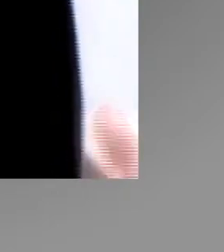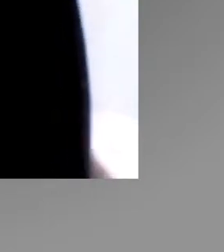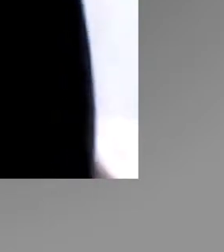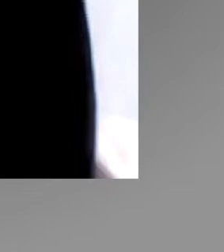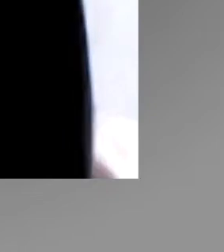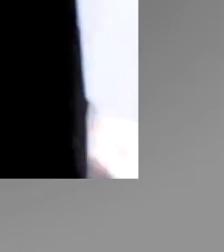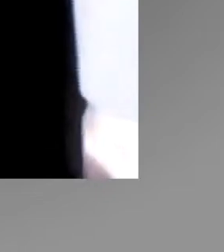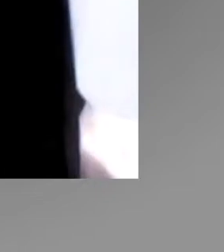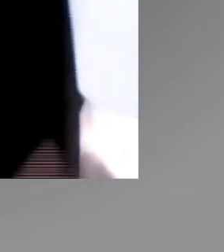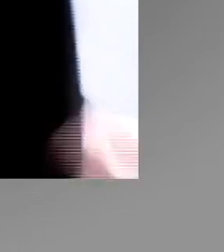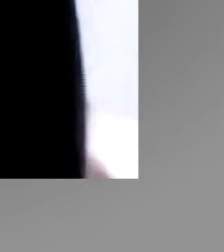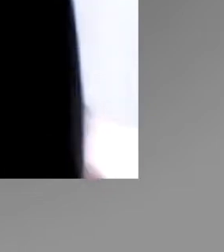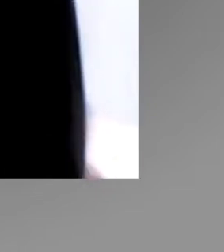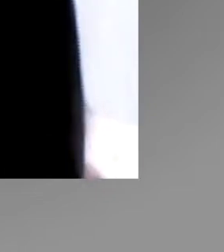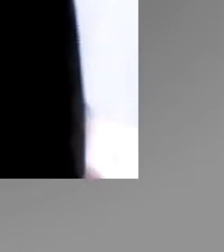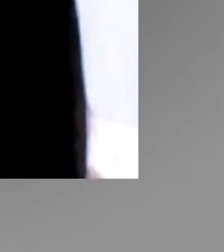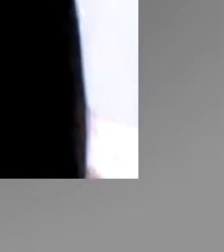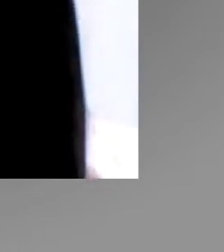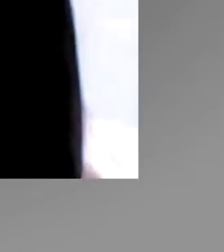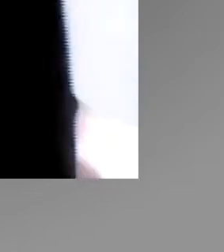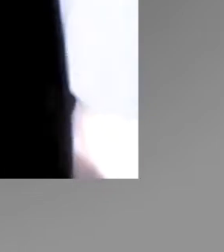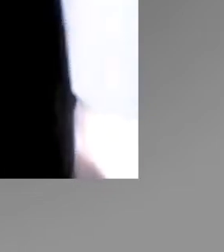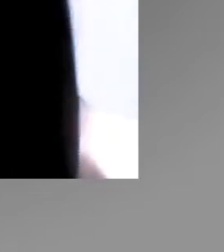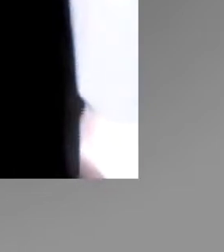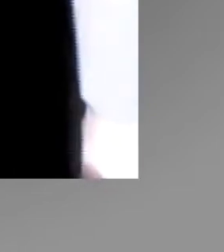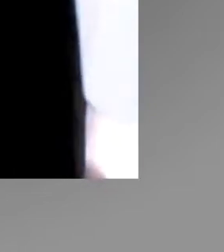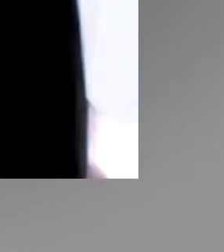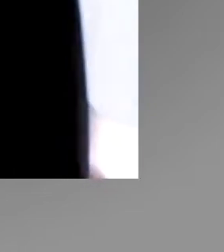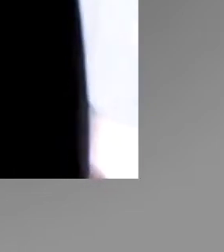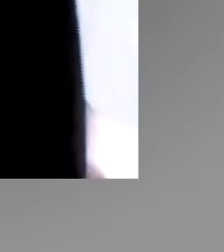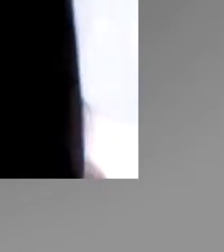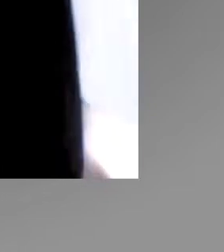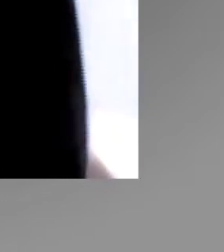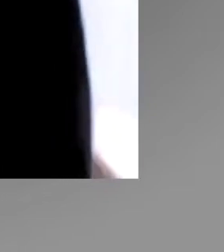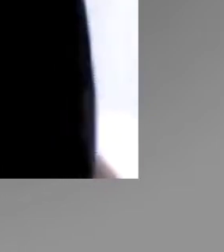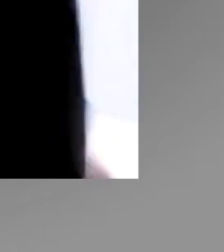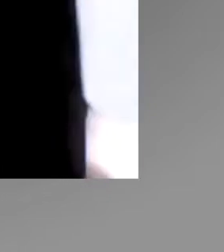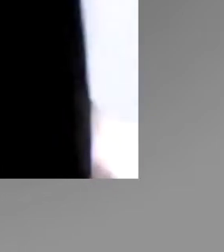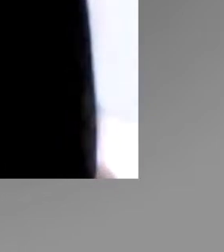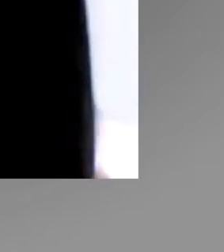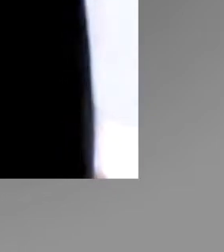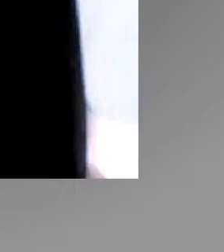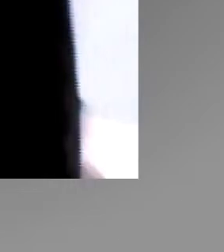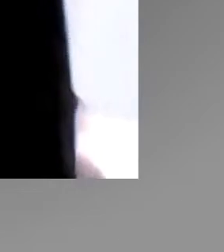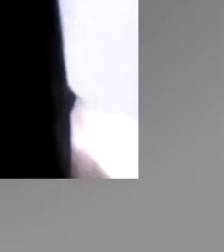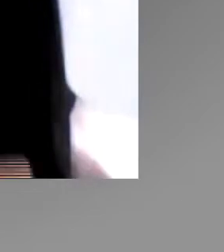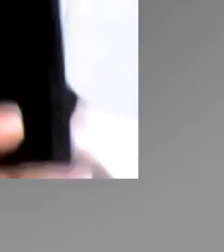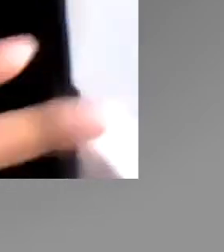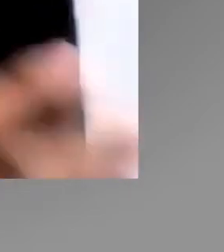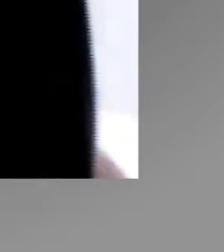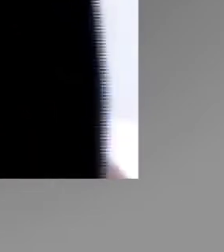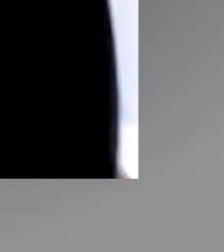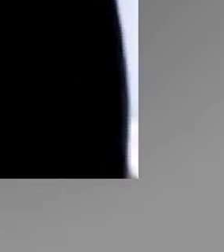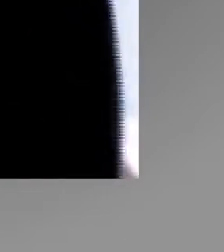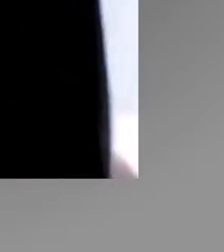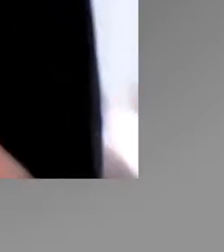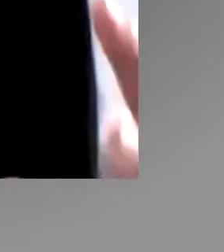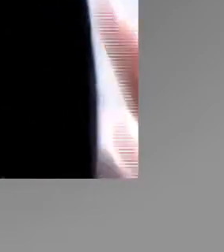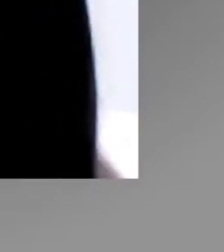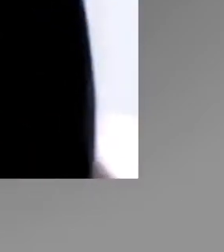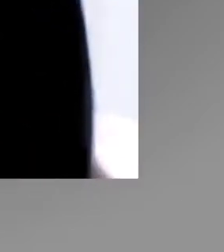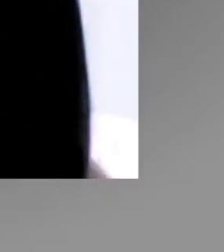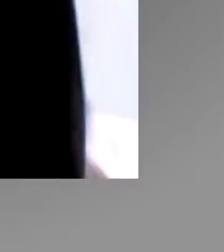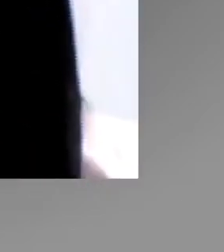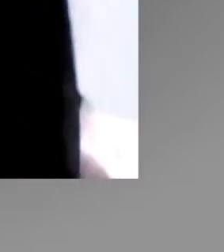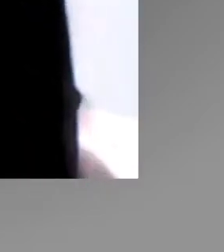y oportunidades para diferentes ámbitos, para diferentes grupos de interés, como son las